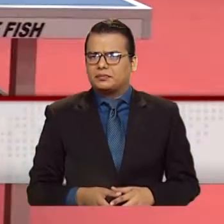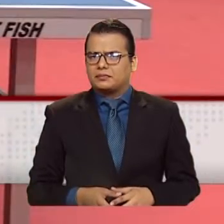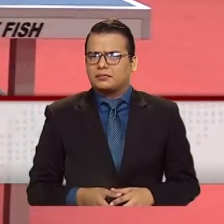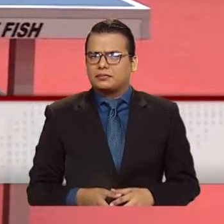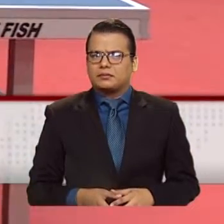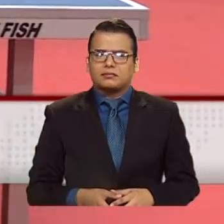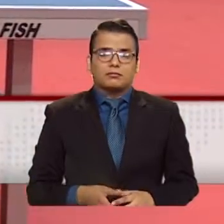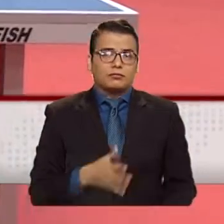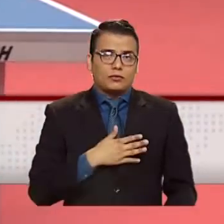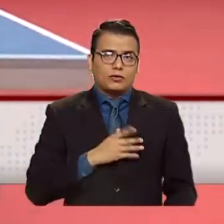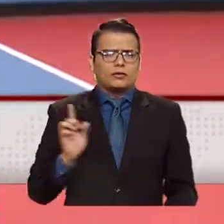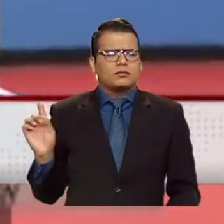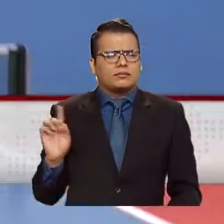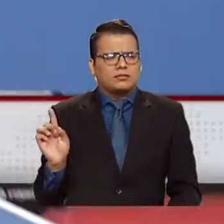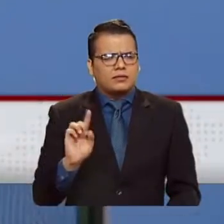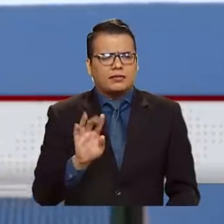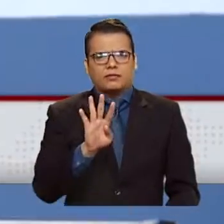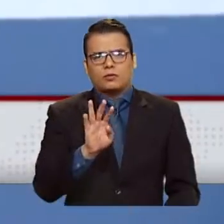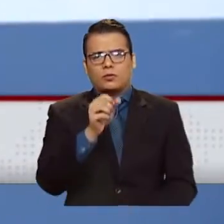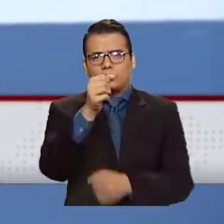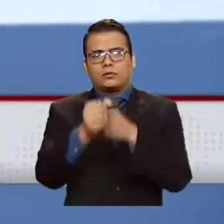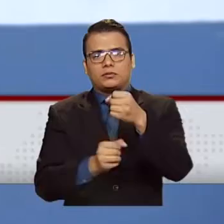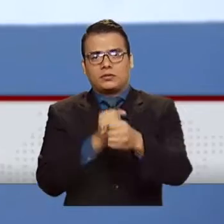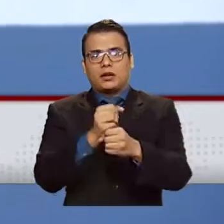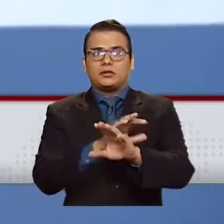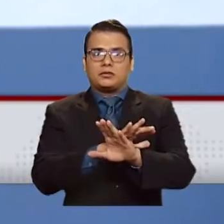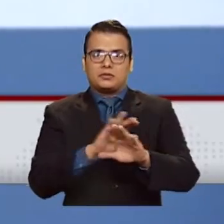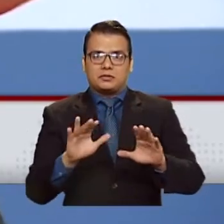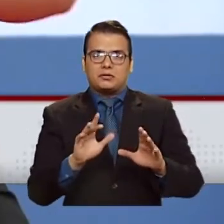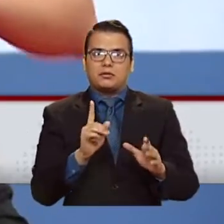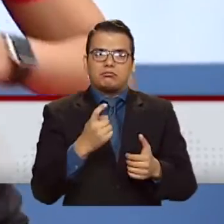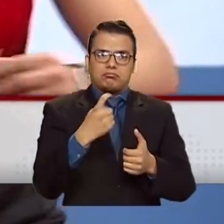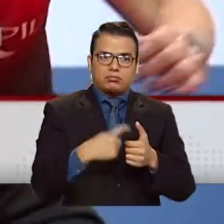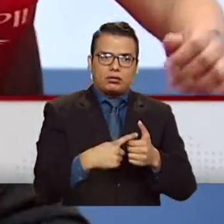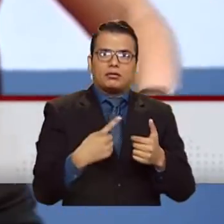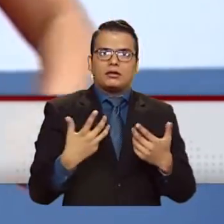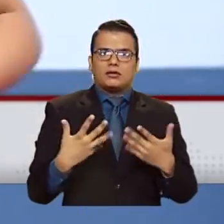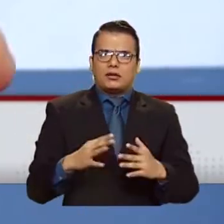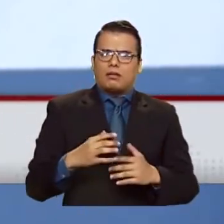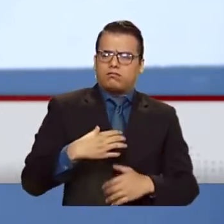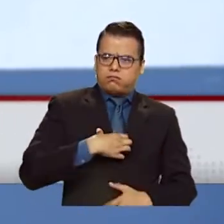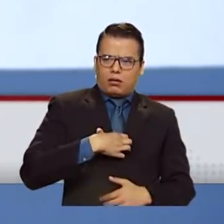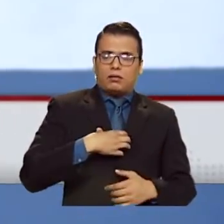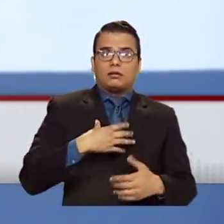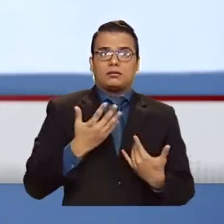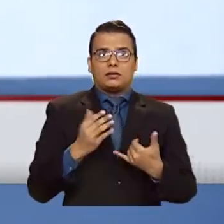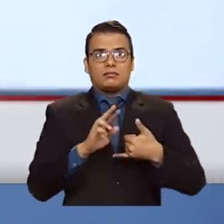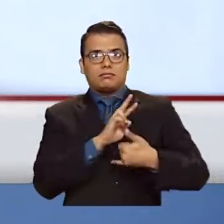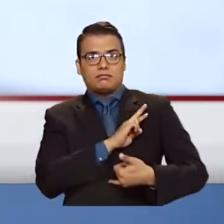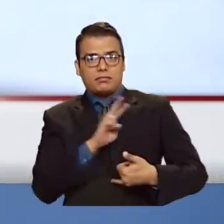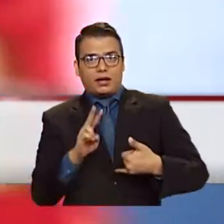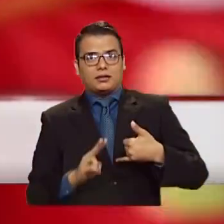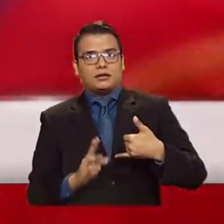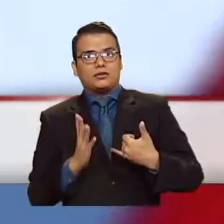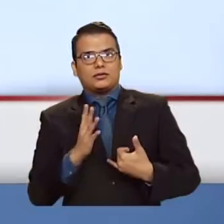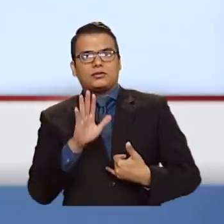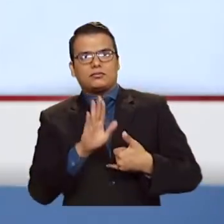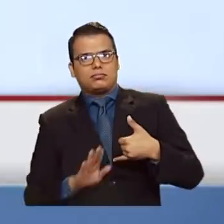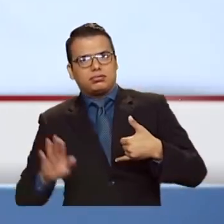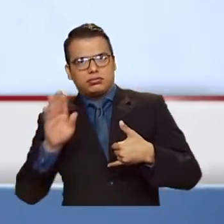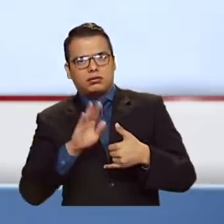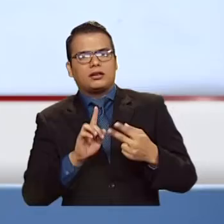pues yo llevo 4 años jugando, donde he podido quedar campeona a nivel departamental en las categorías sub-13,